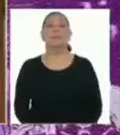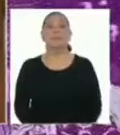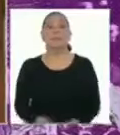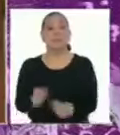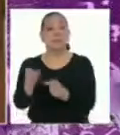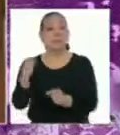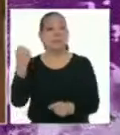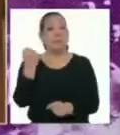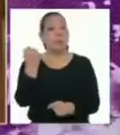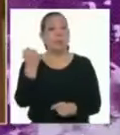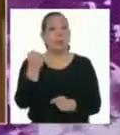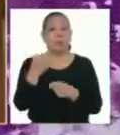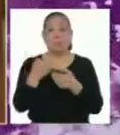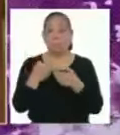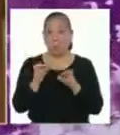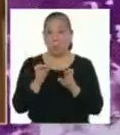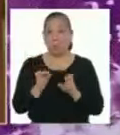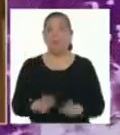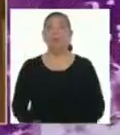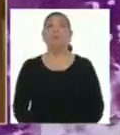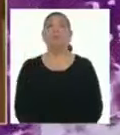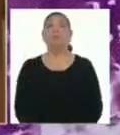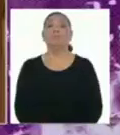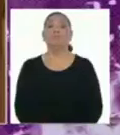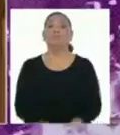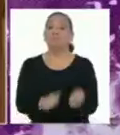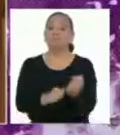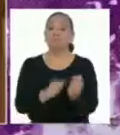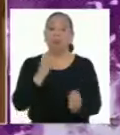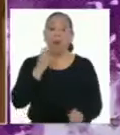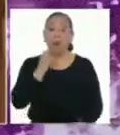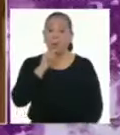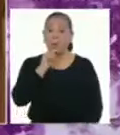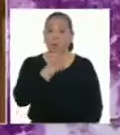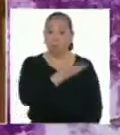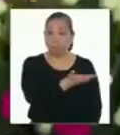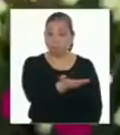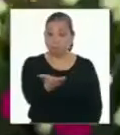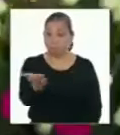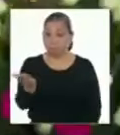miembros de los poderes públicos, hermanos y hermanas todas,